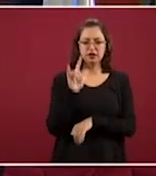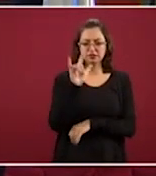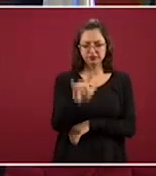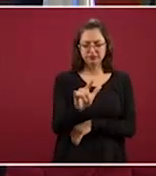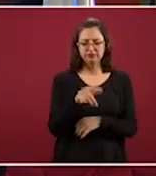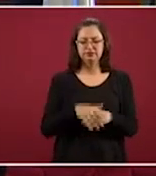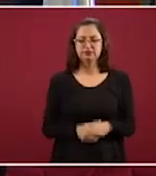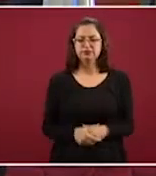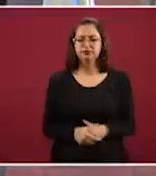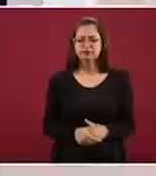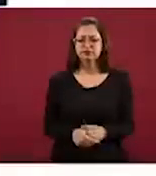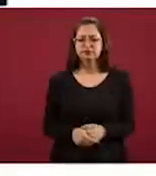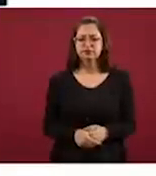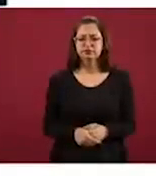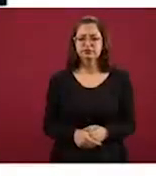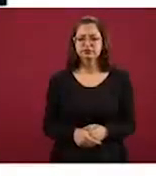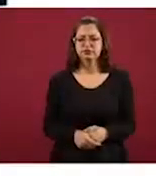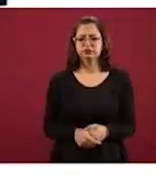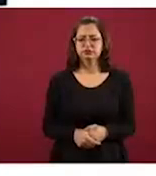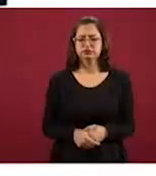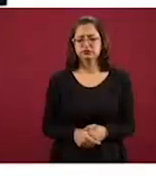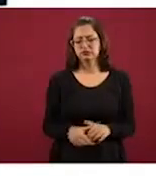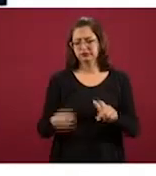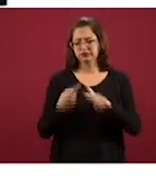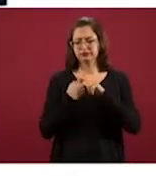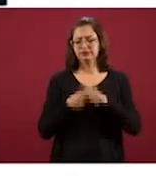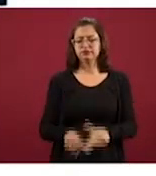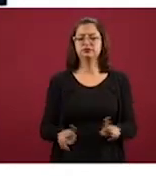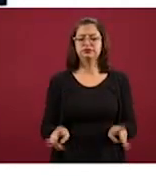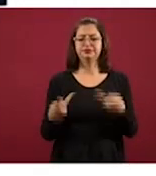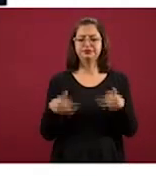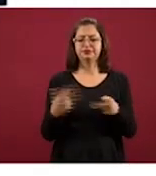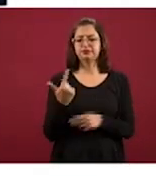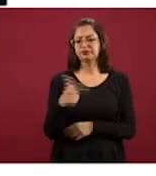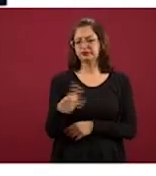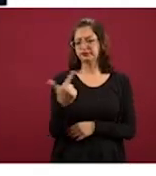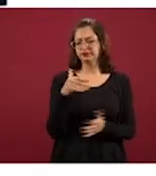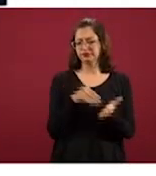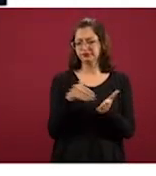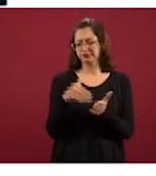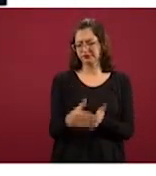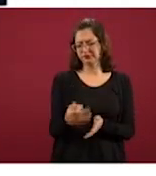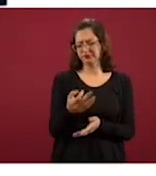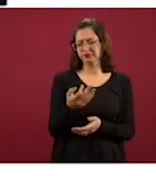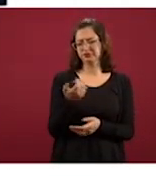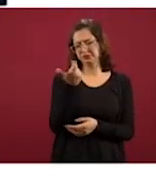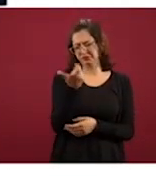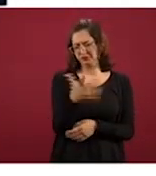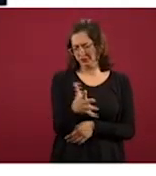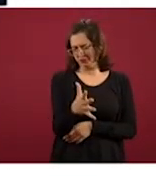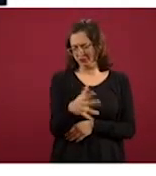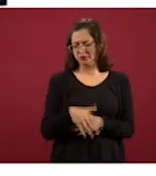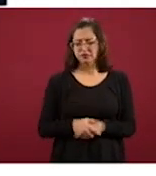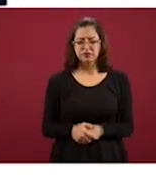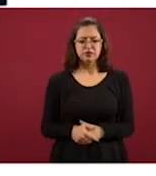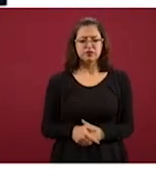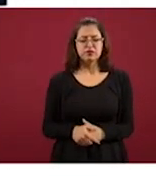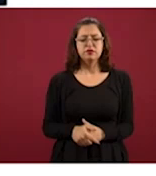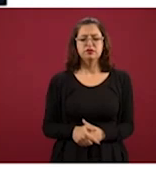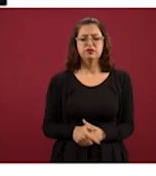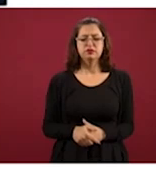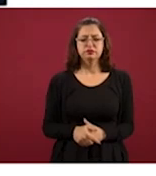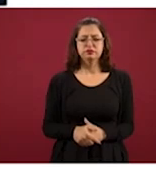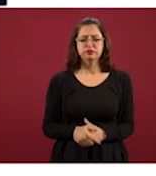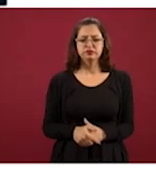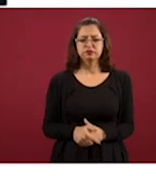pueden ver, el precio de salida alrededor de casi 12 millones de pesos. Esto es un